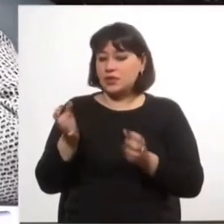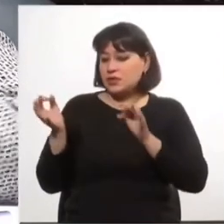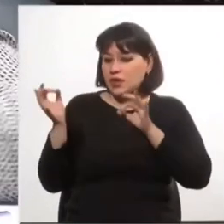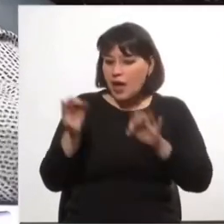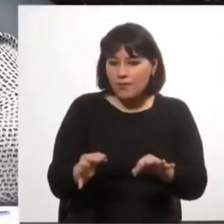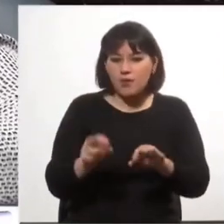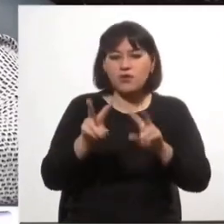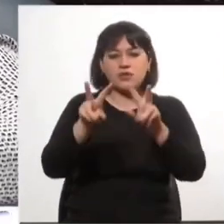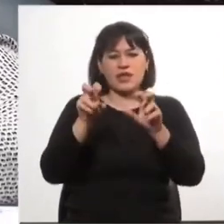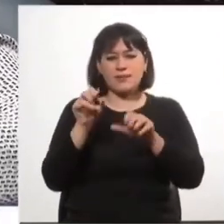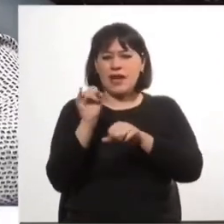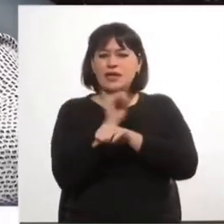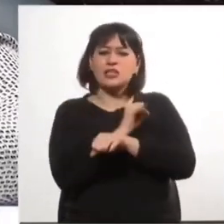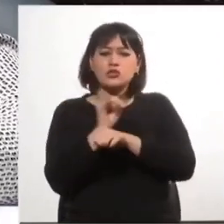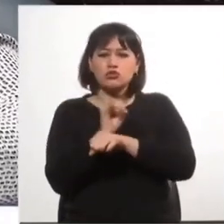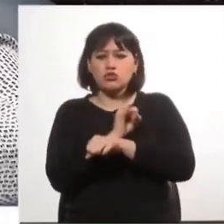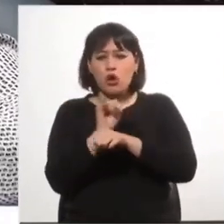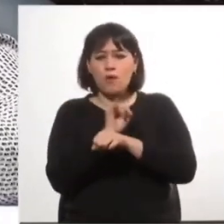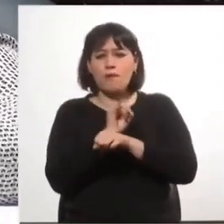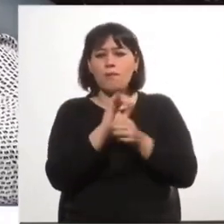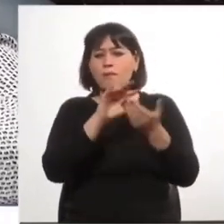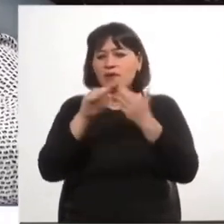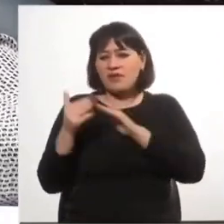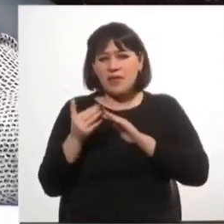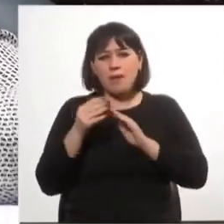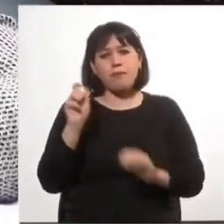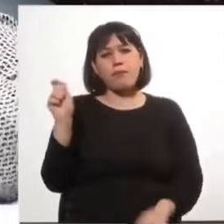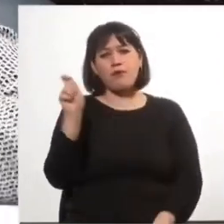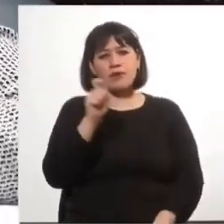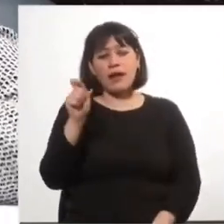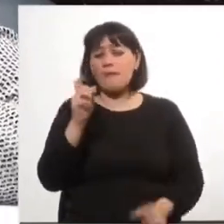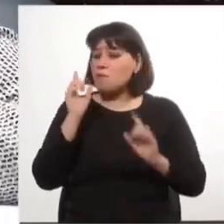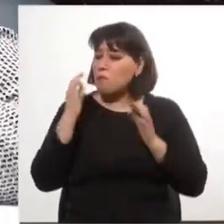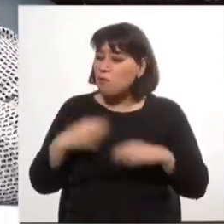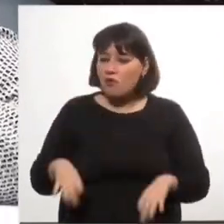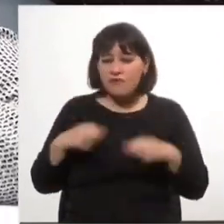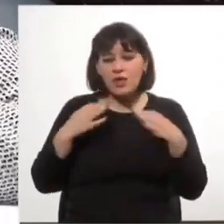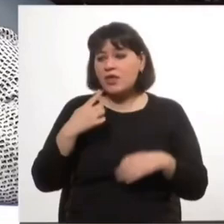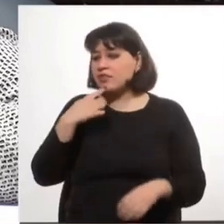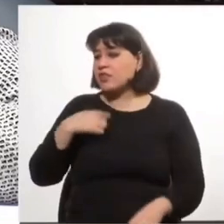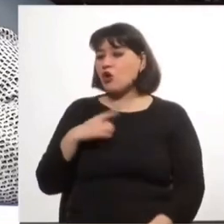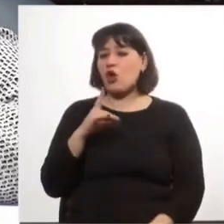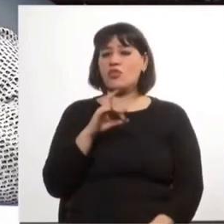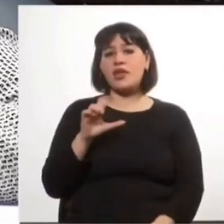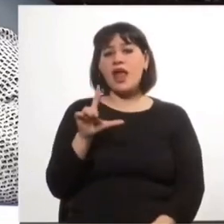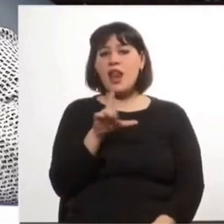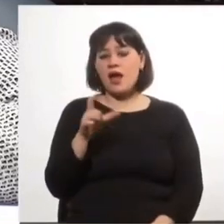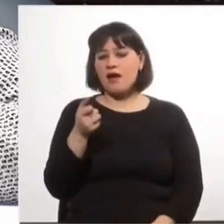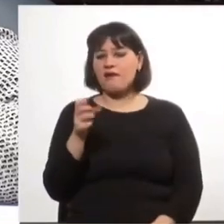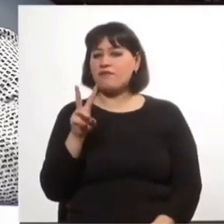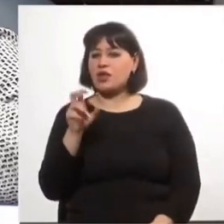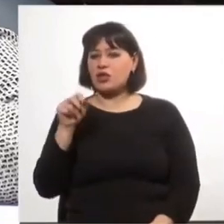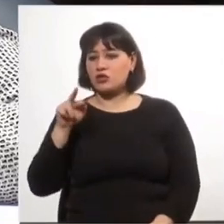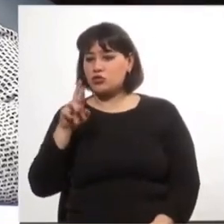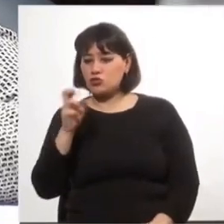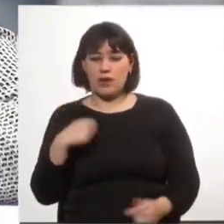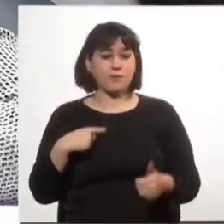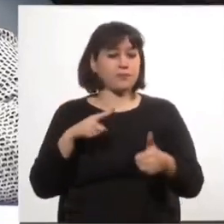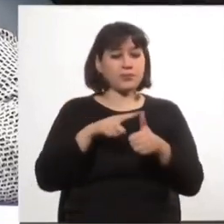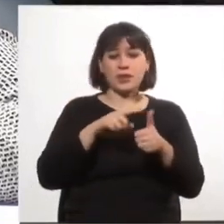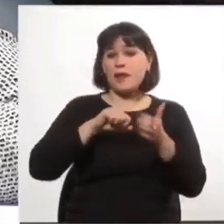vinculada a la vivienda pública, recibimos, como bien decía la senadora de la Ventura, un banco